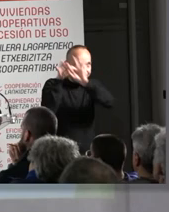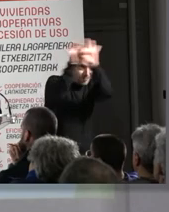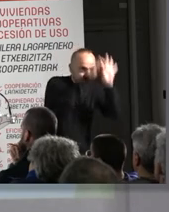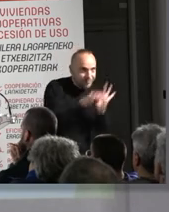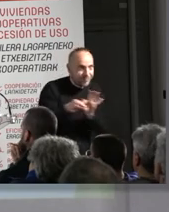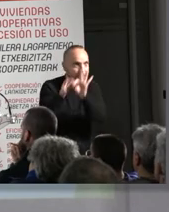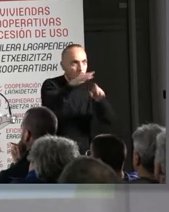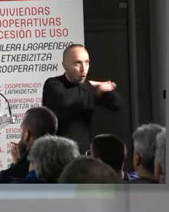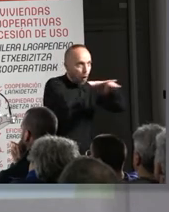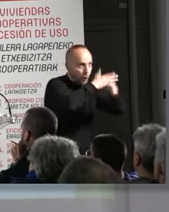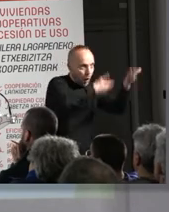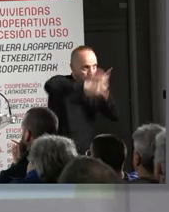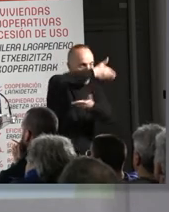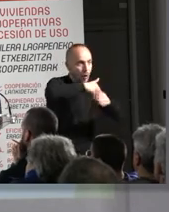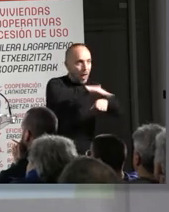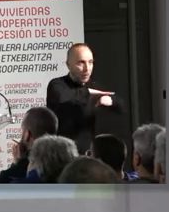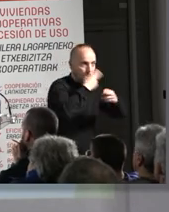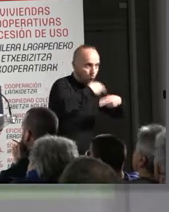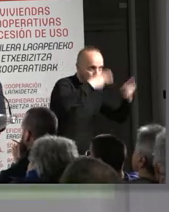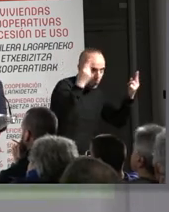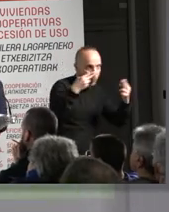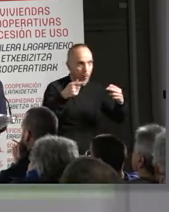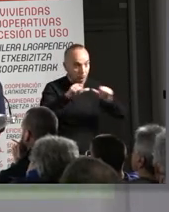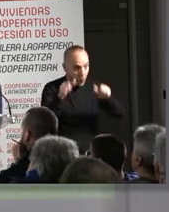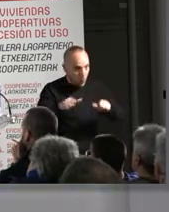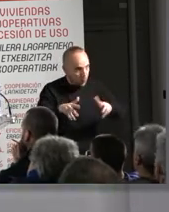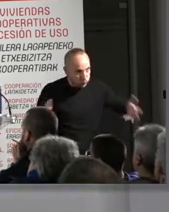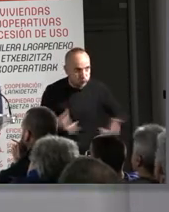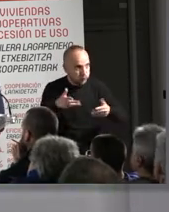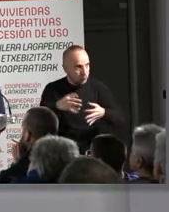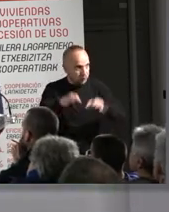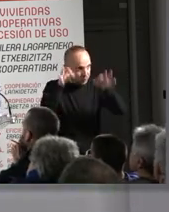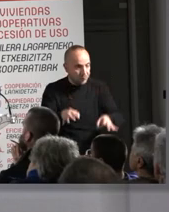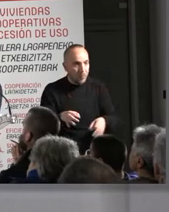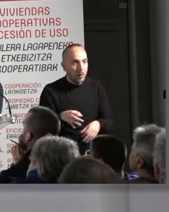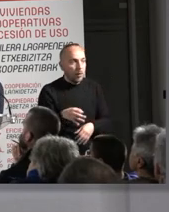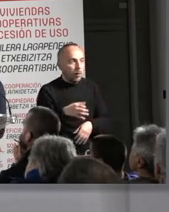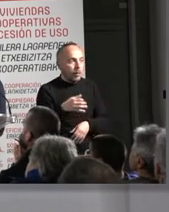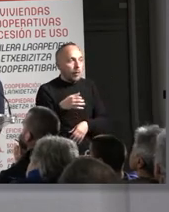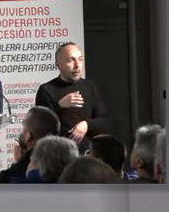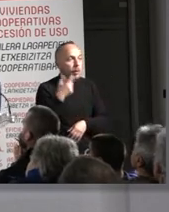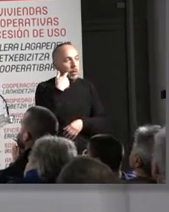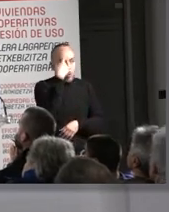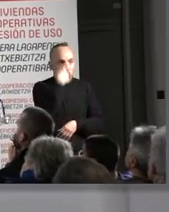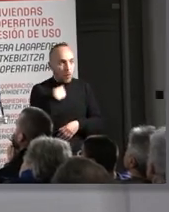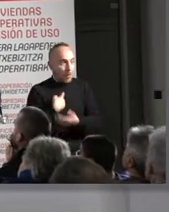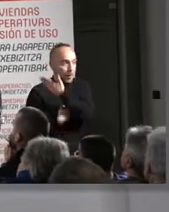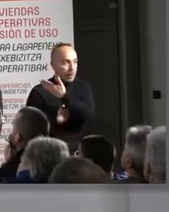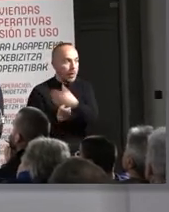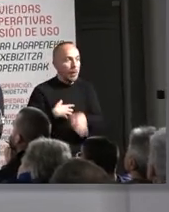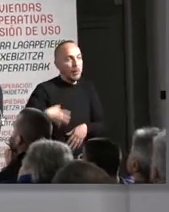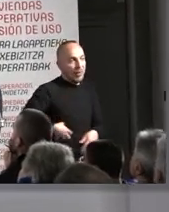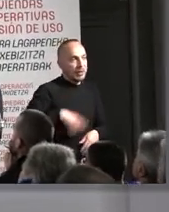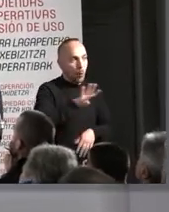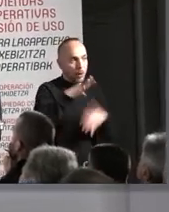públicas para que sea más fuerte y sea imparable, de alguna forma. Y ejemplo, simplemente por terminar, para traer una imagen, Princesa 49 en